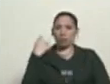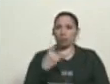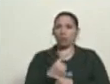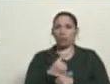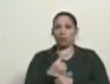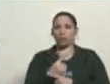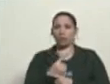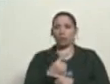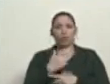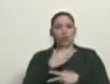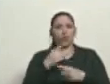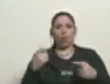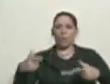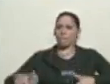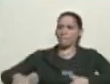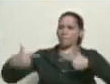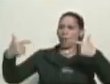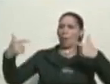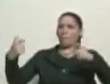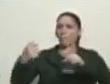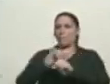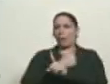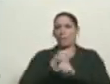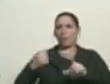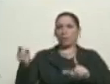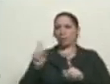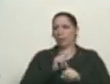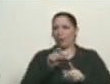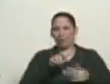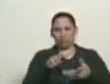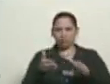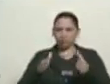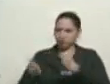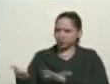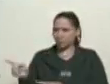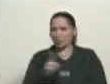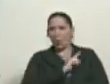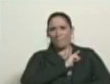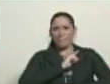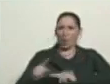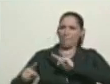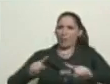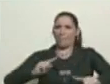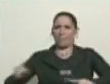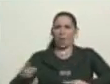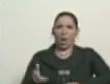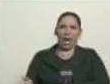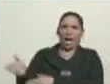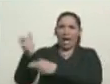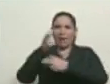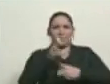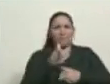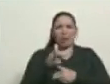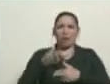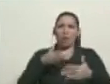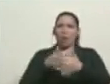es peleándonos, no es matándonos, no es dirigiendo las armas contra nosotros